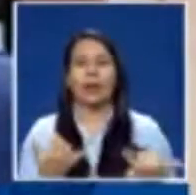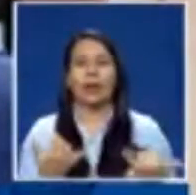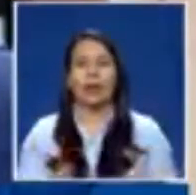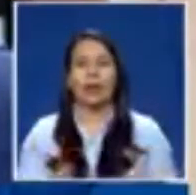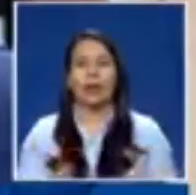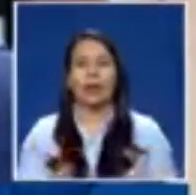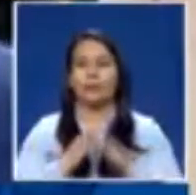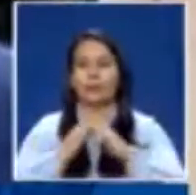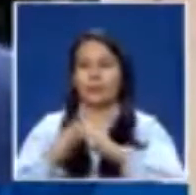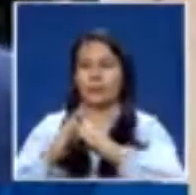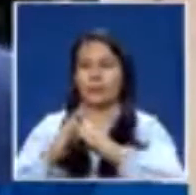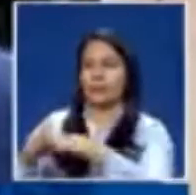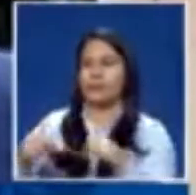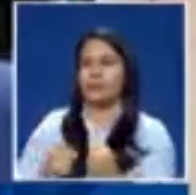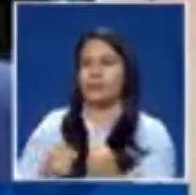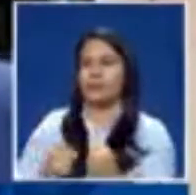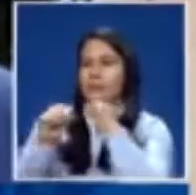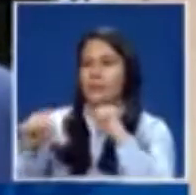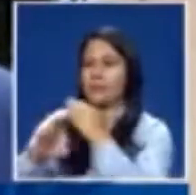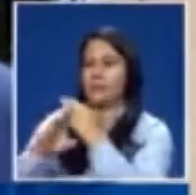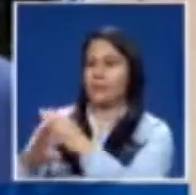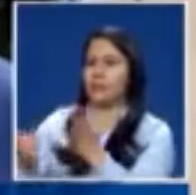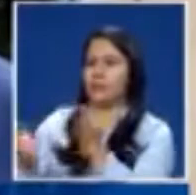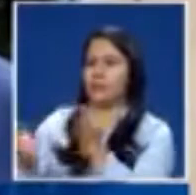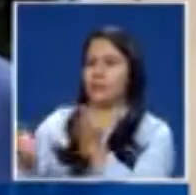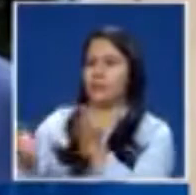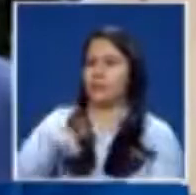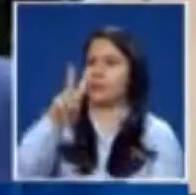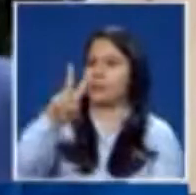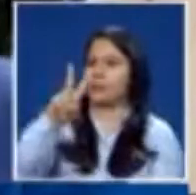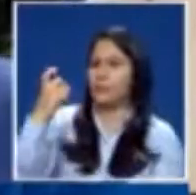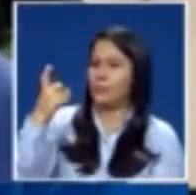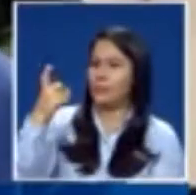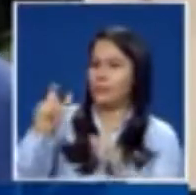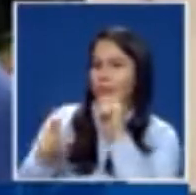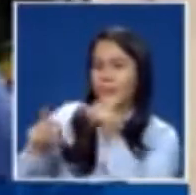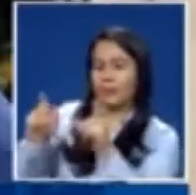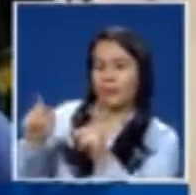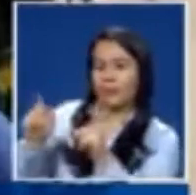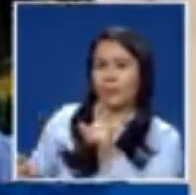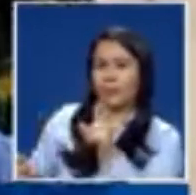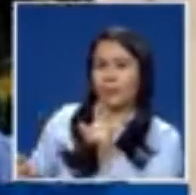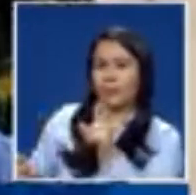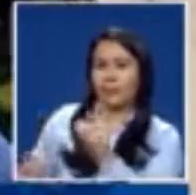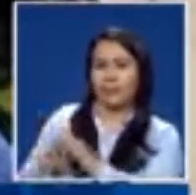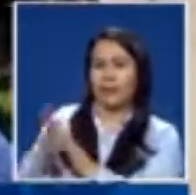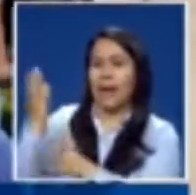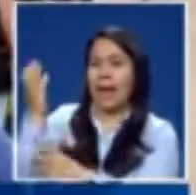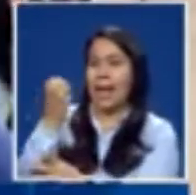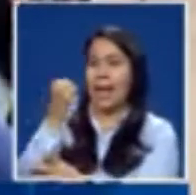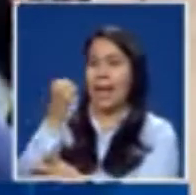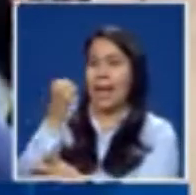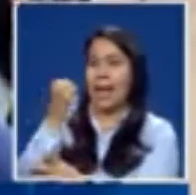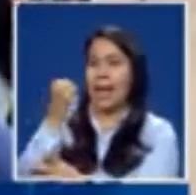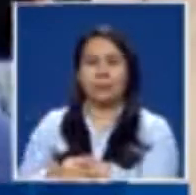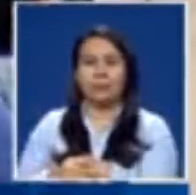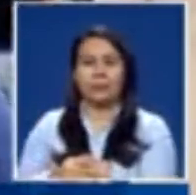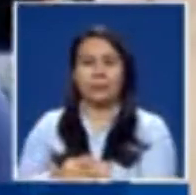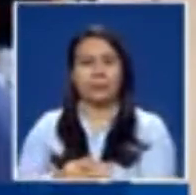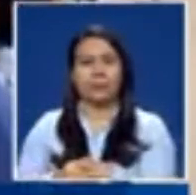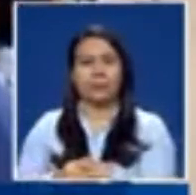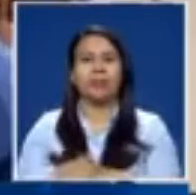para salvar vidas y evitar muertes. Si las 211 personas que fueron atendidas de emergencia en el centro